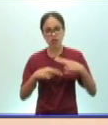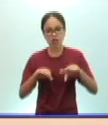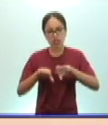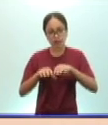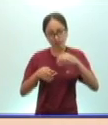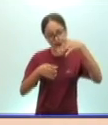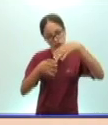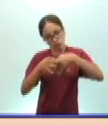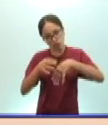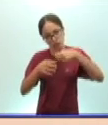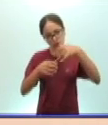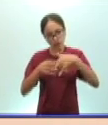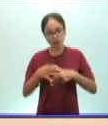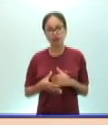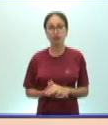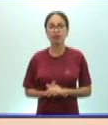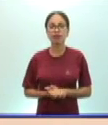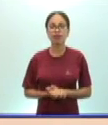filtración.